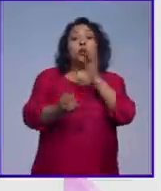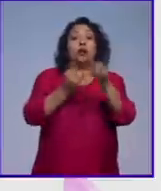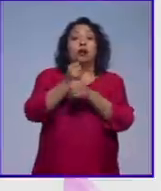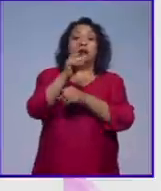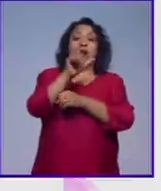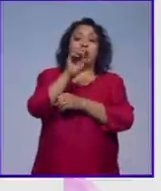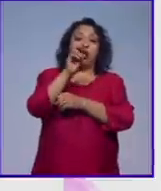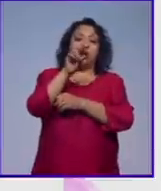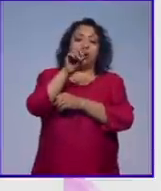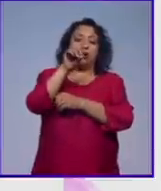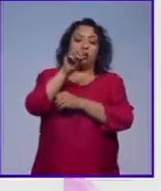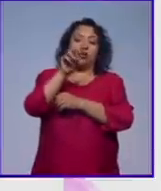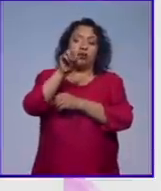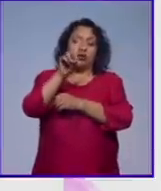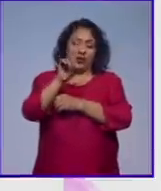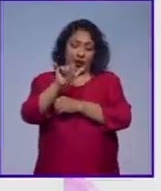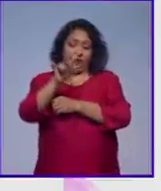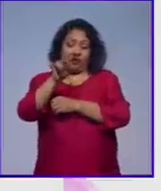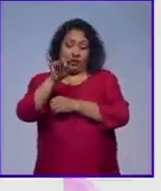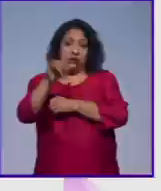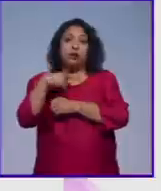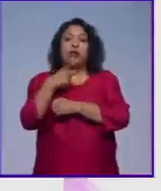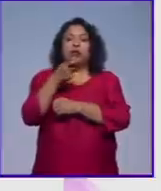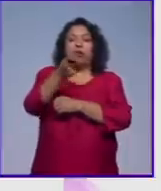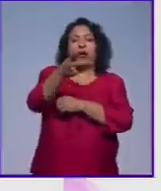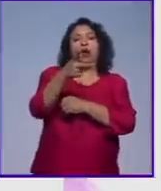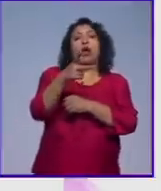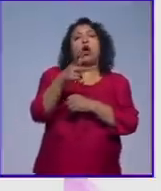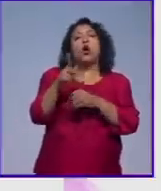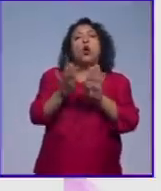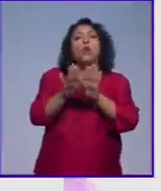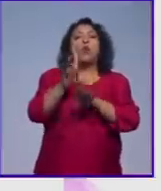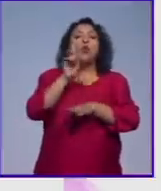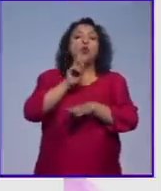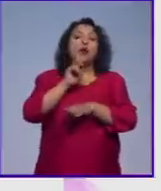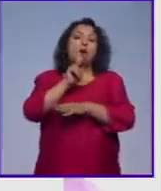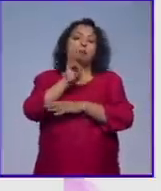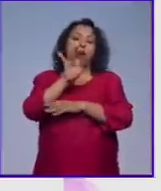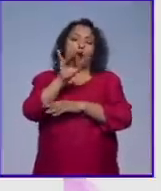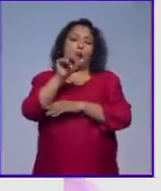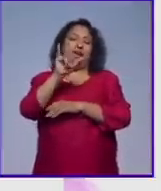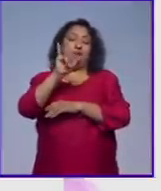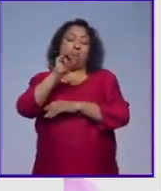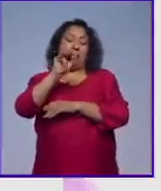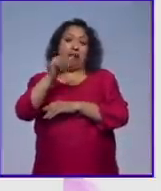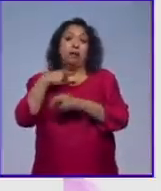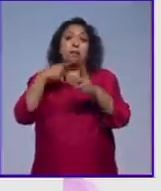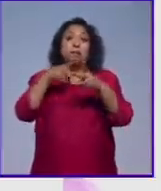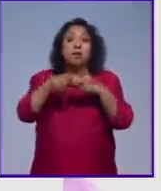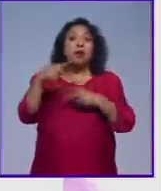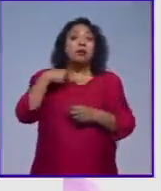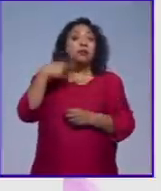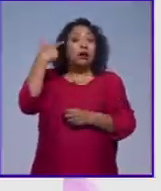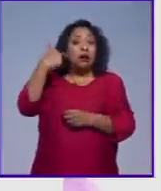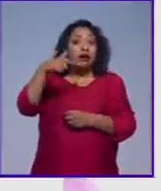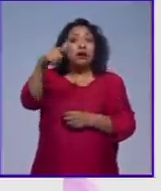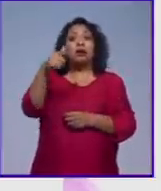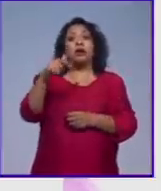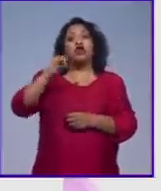Leonardo da Vinci. Fue llamada la madre del arte pop hiperrealista y ahora se prepara para emprender una gira por el viejo